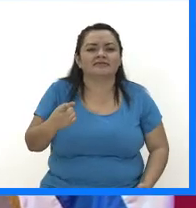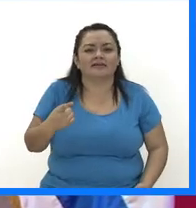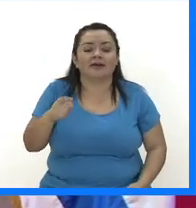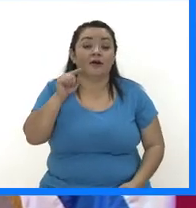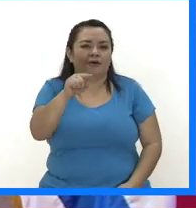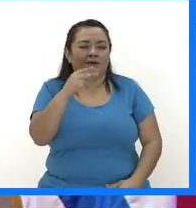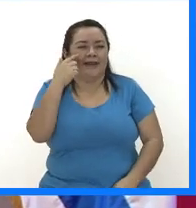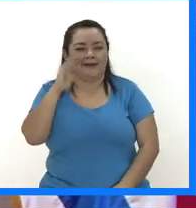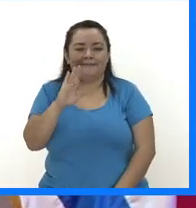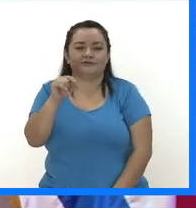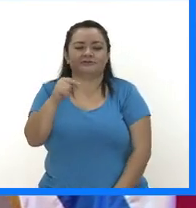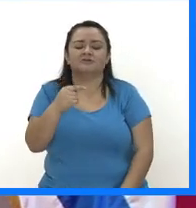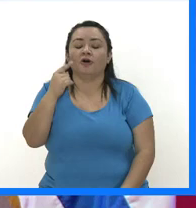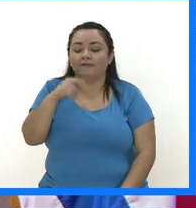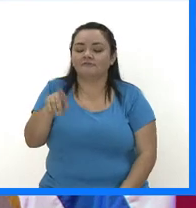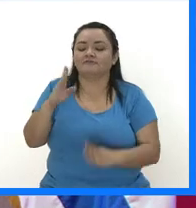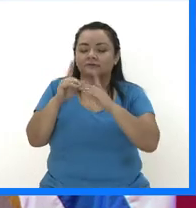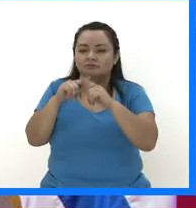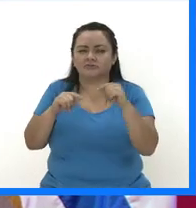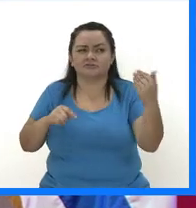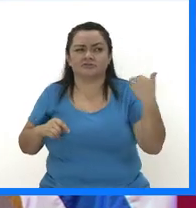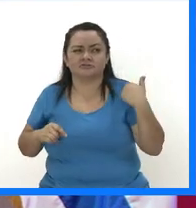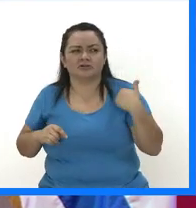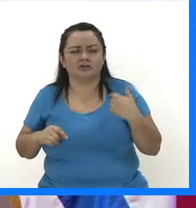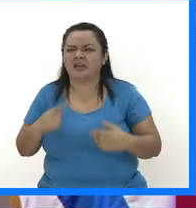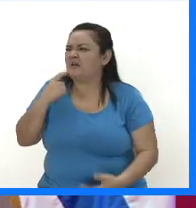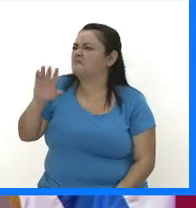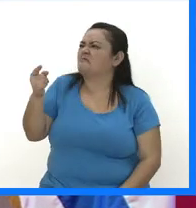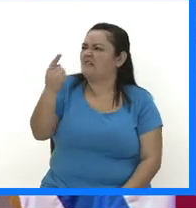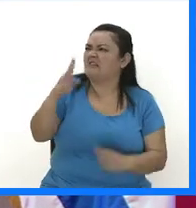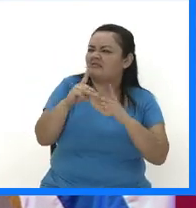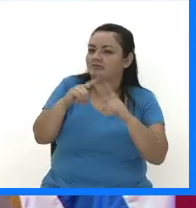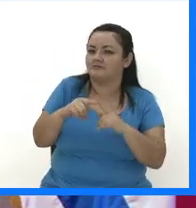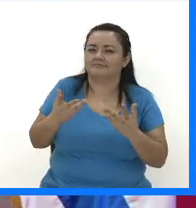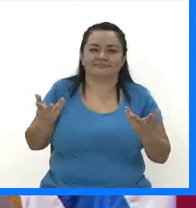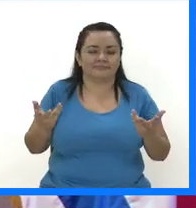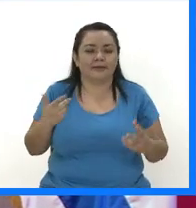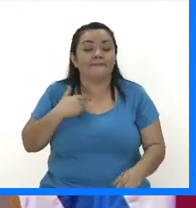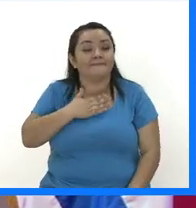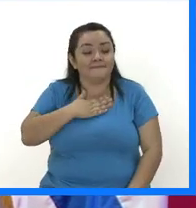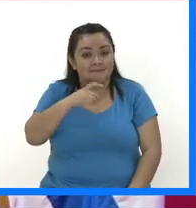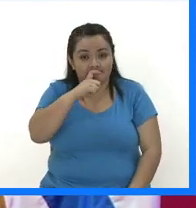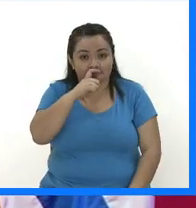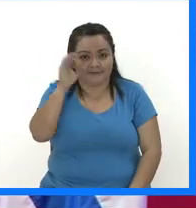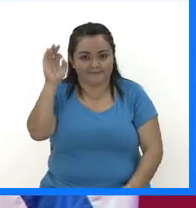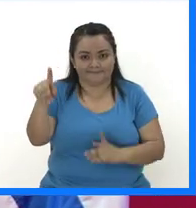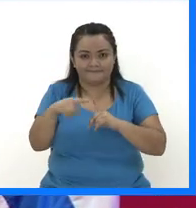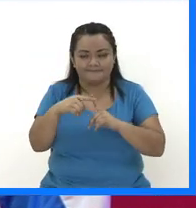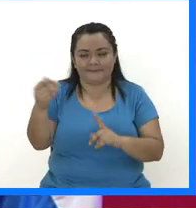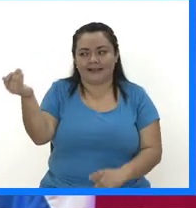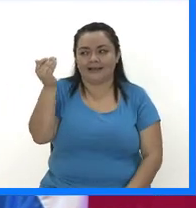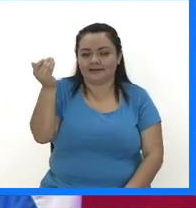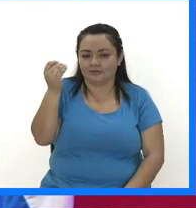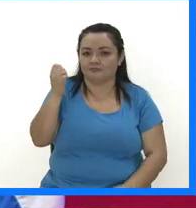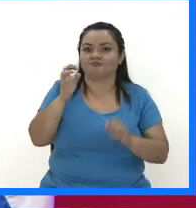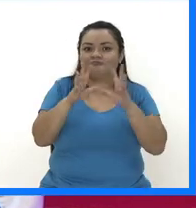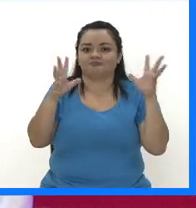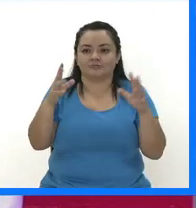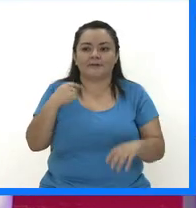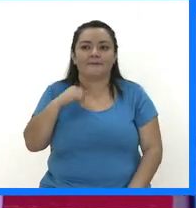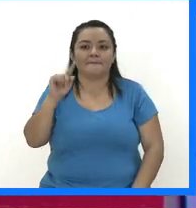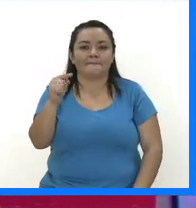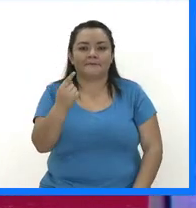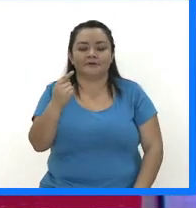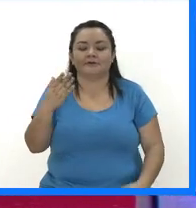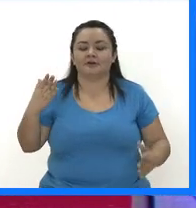el madridista que más quiere mandar en eso que suena para usted hombre sabe que mi papá un hombre que nos dio una gran lección el primero que le